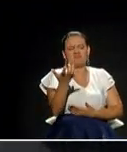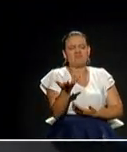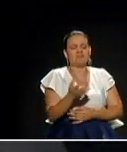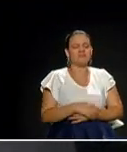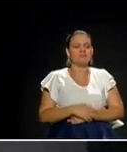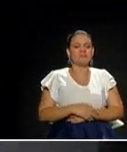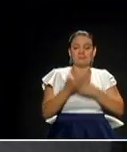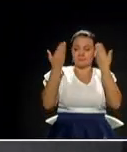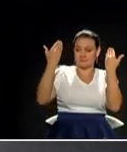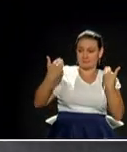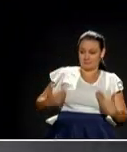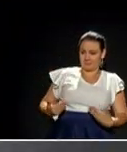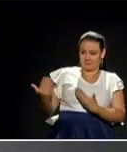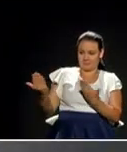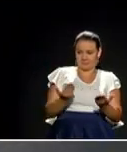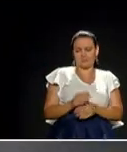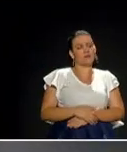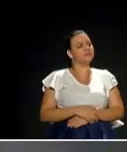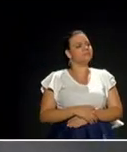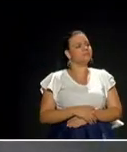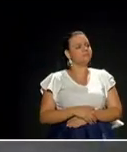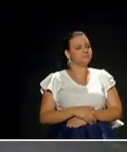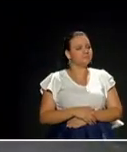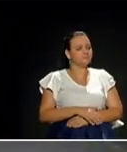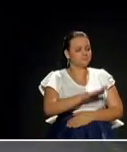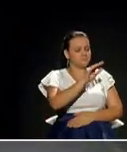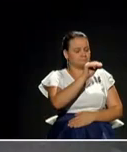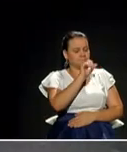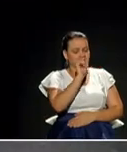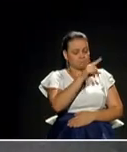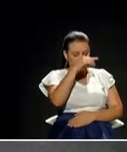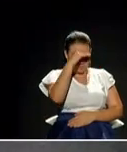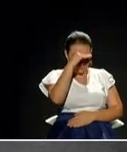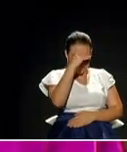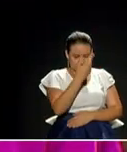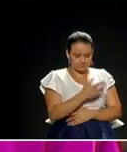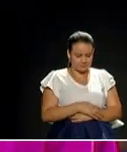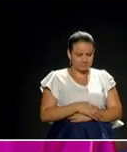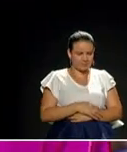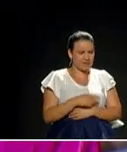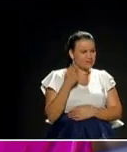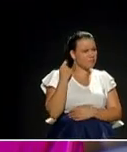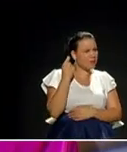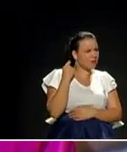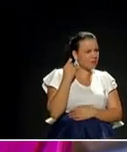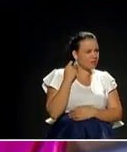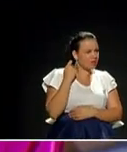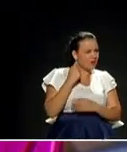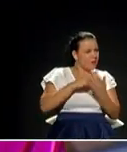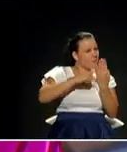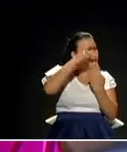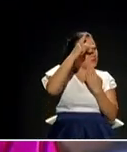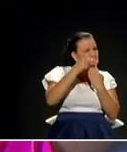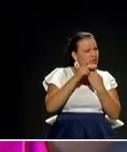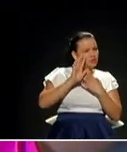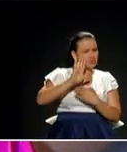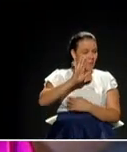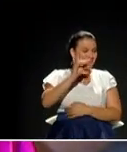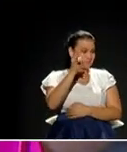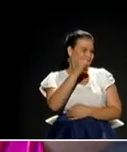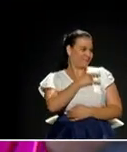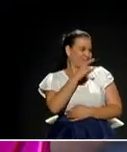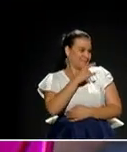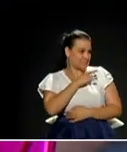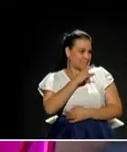crisis víctor hay un proyecto que ha cursado trámite desde hace mucho tiempo que es el proyecto de universidad ciudad